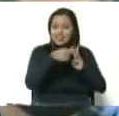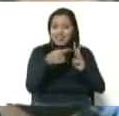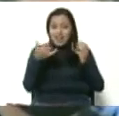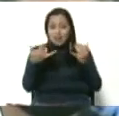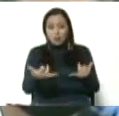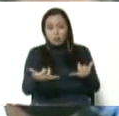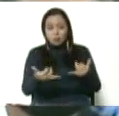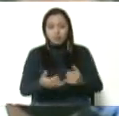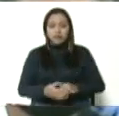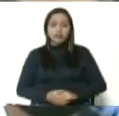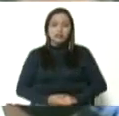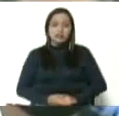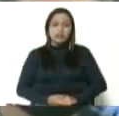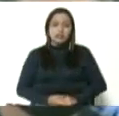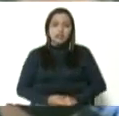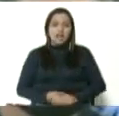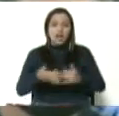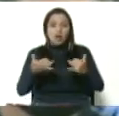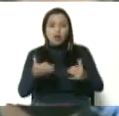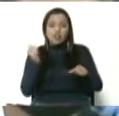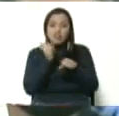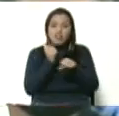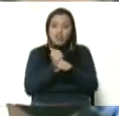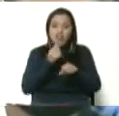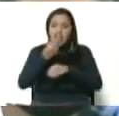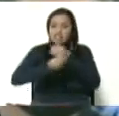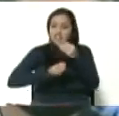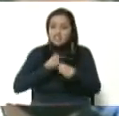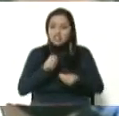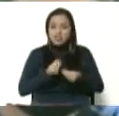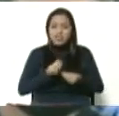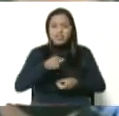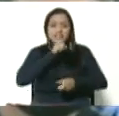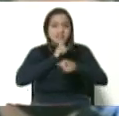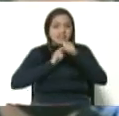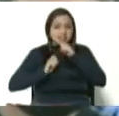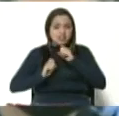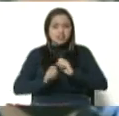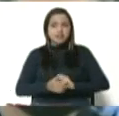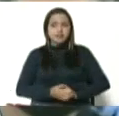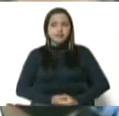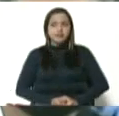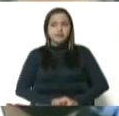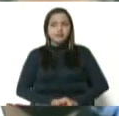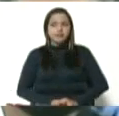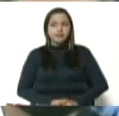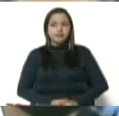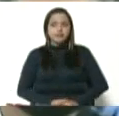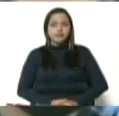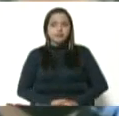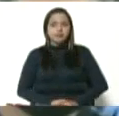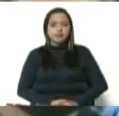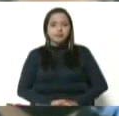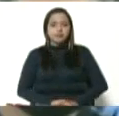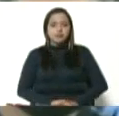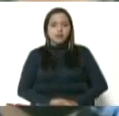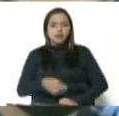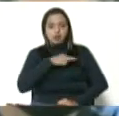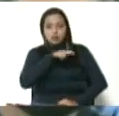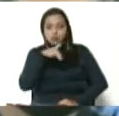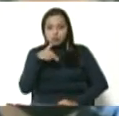situaciones nos estamos batiendo nosotros los trabajadores. Cuestión que para